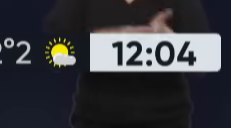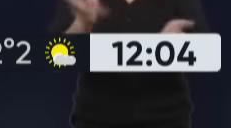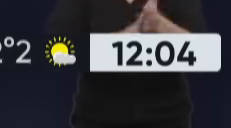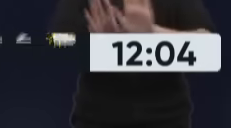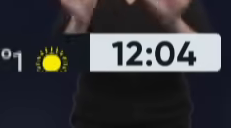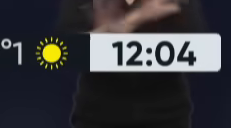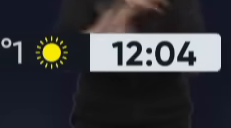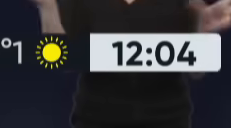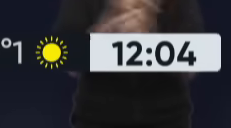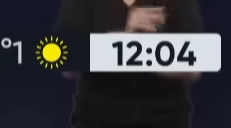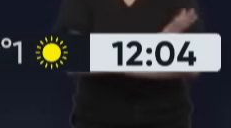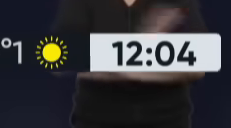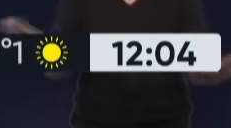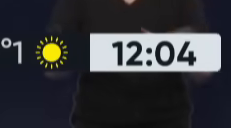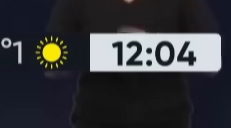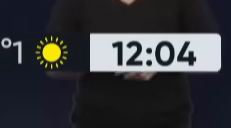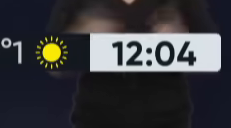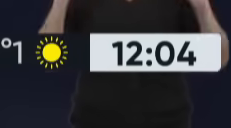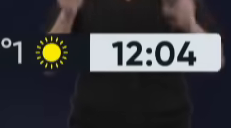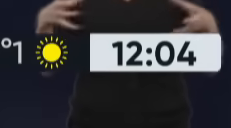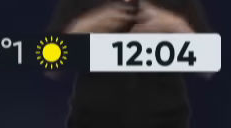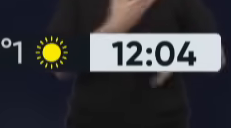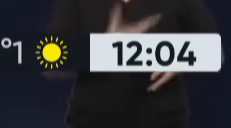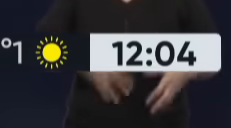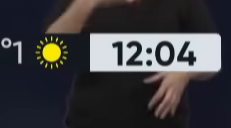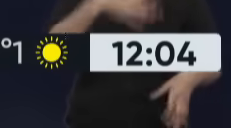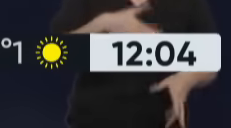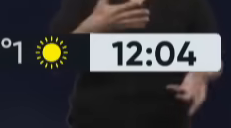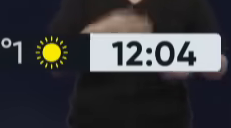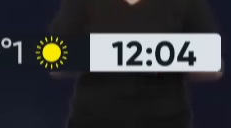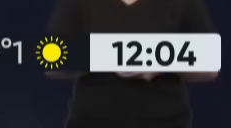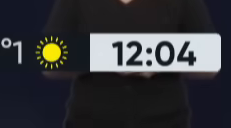vez entendemos que muchos